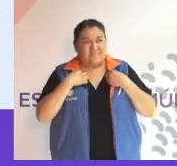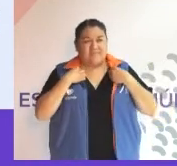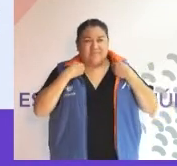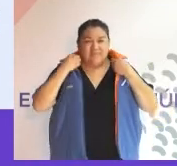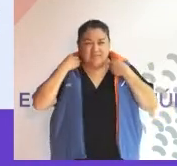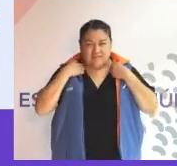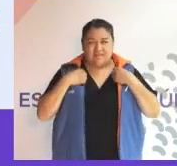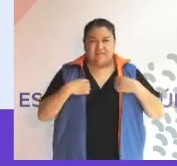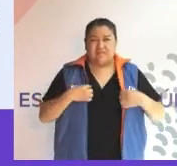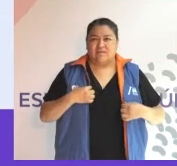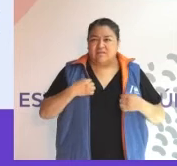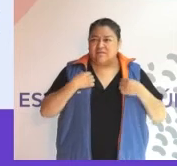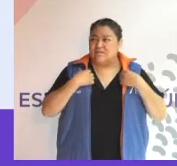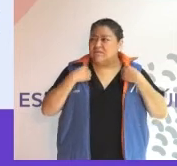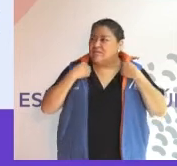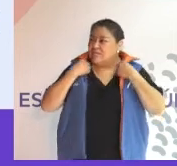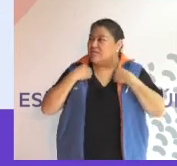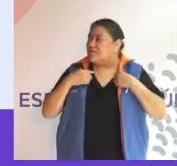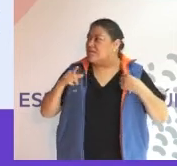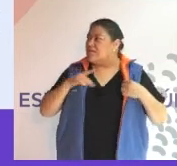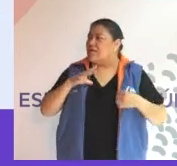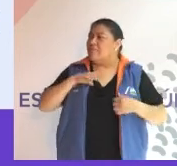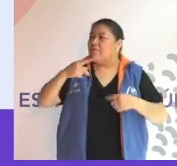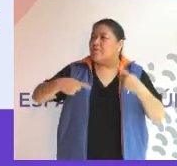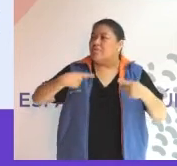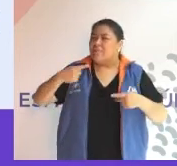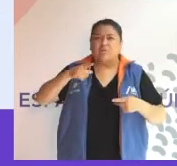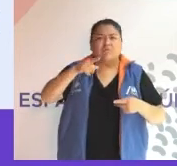Me decían, Eda Friedman, que tenía una pregunta.